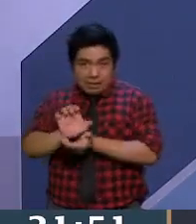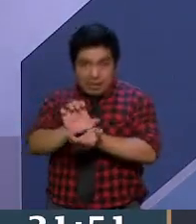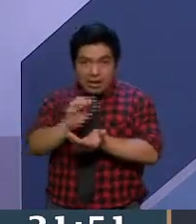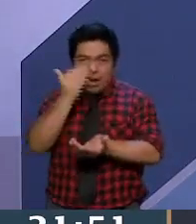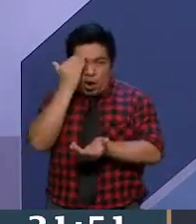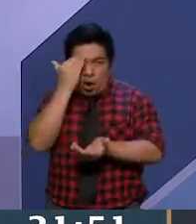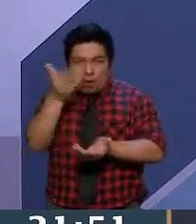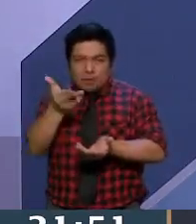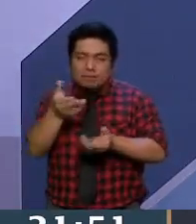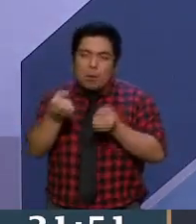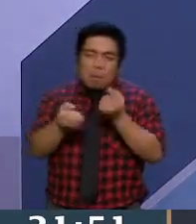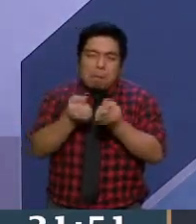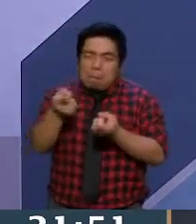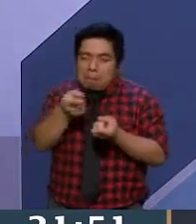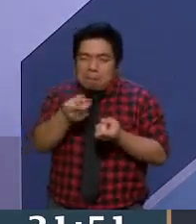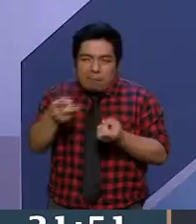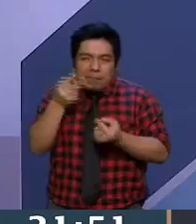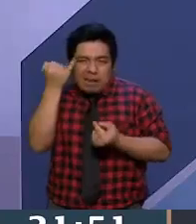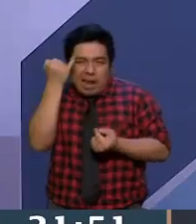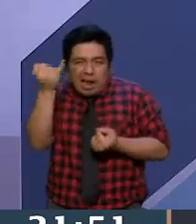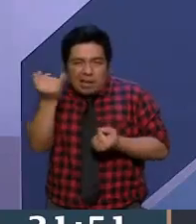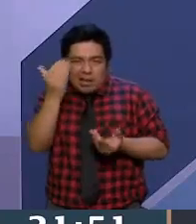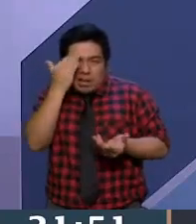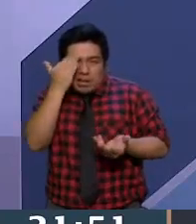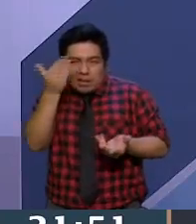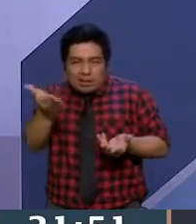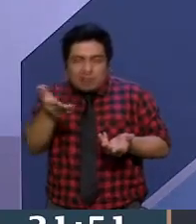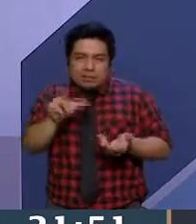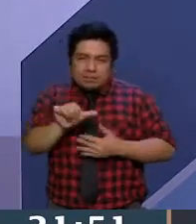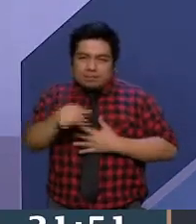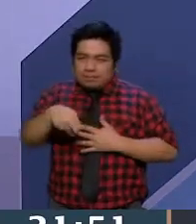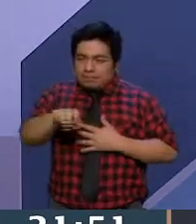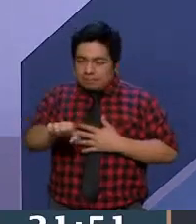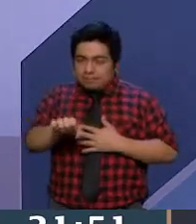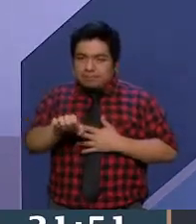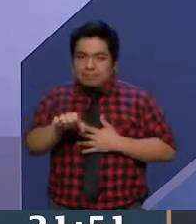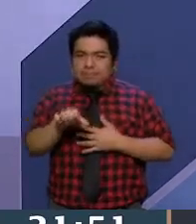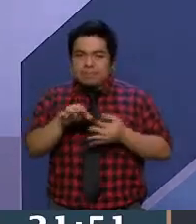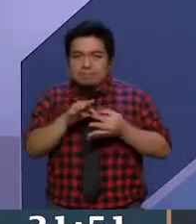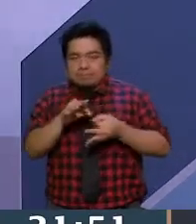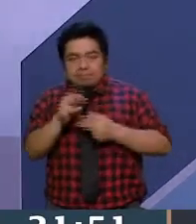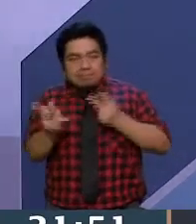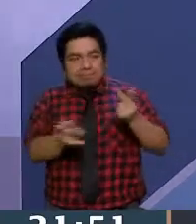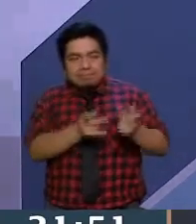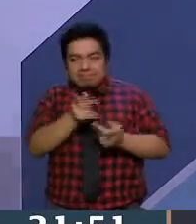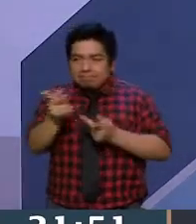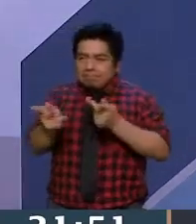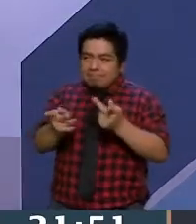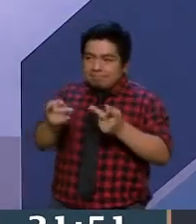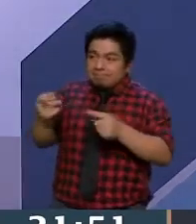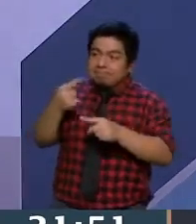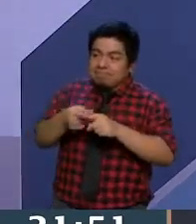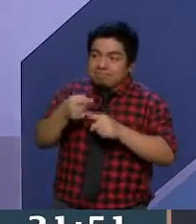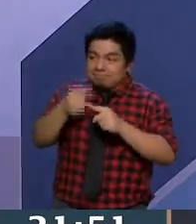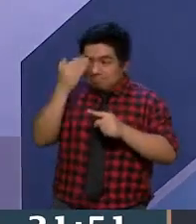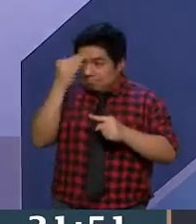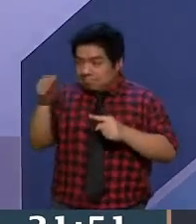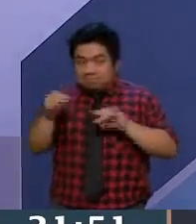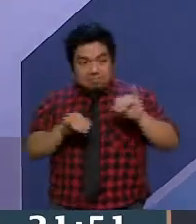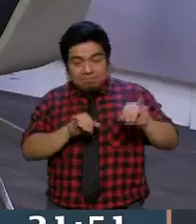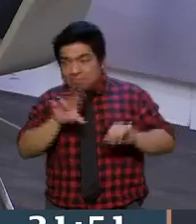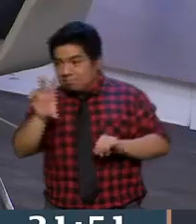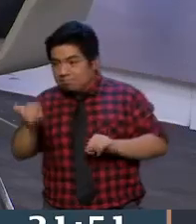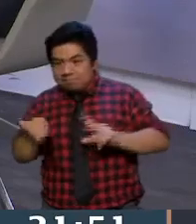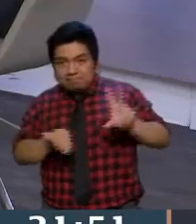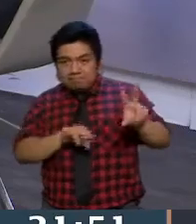tope la idea de ese anime. Seguro. A ver, hagamos un sondeo breve en cabina. ¿Quiénes no han visto? ¿Alguien no ha